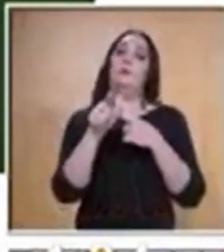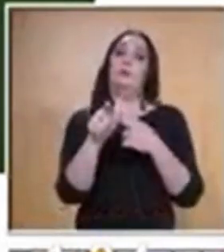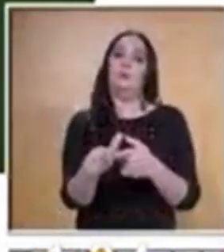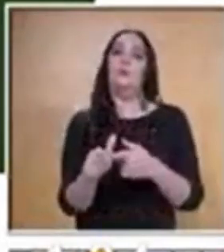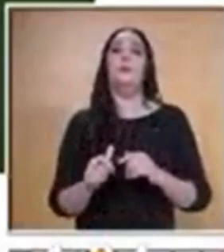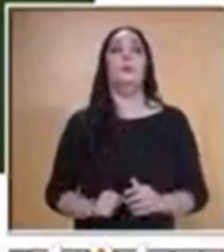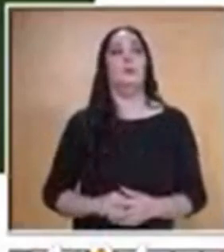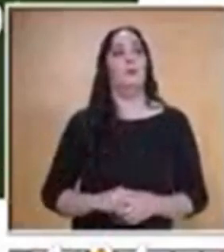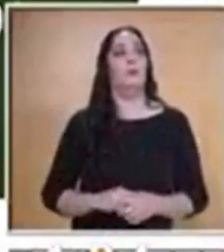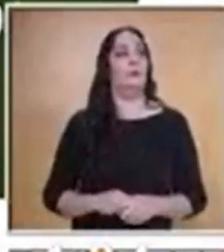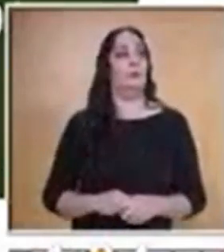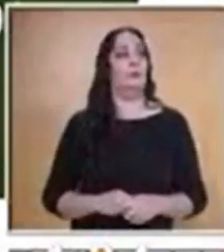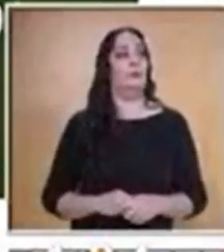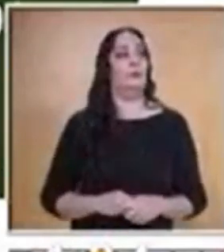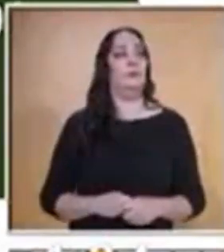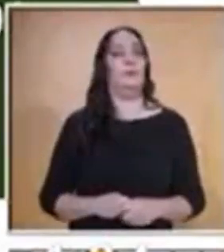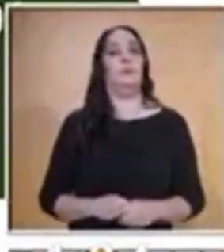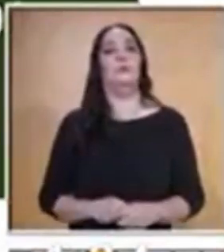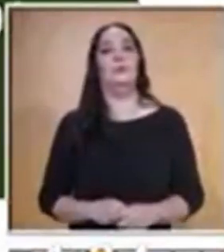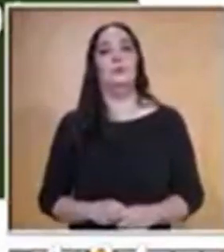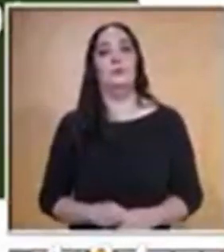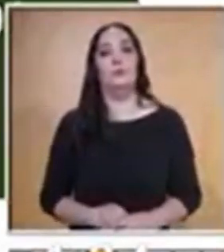¿Continuamos? Si quiere brincarse la tarea.